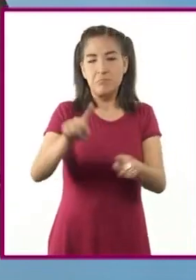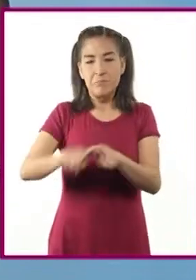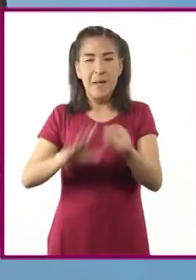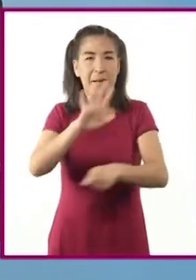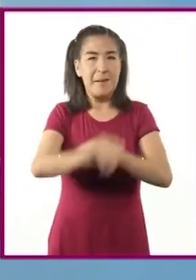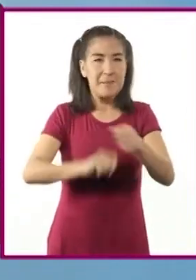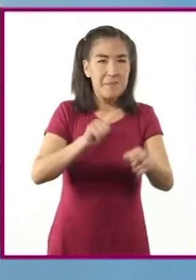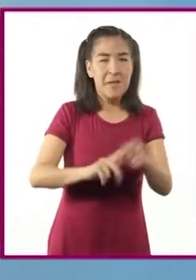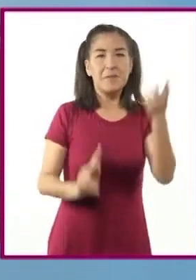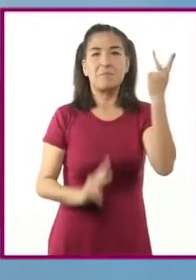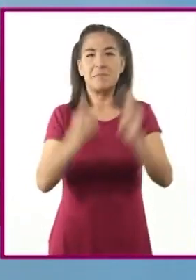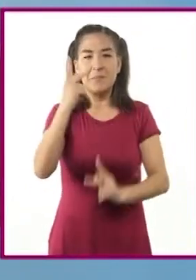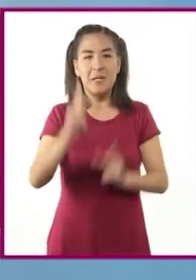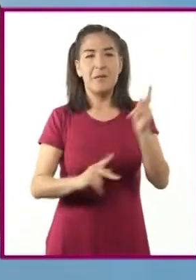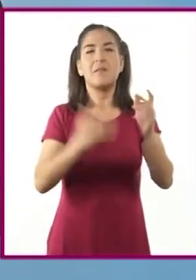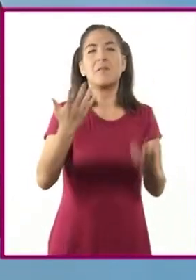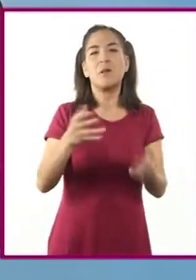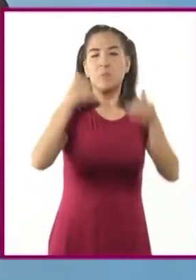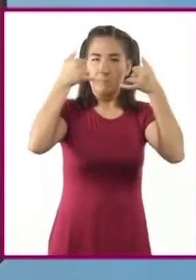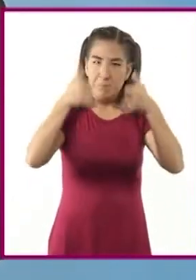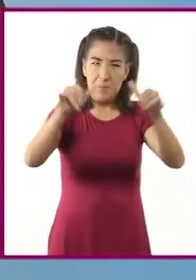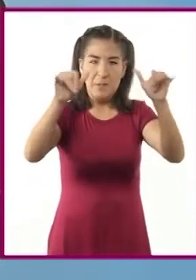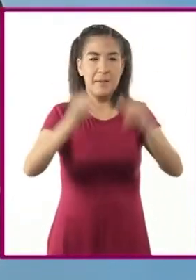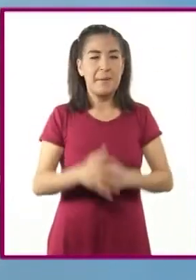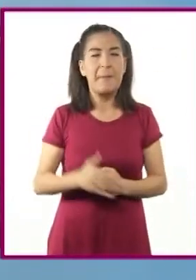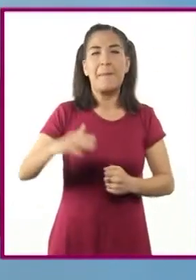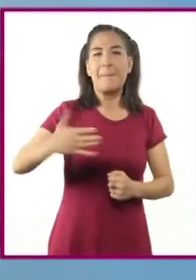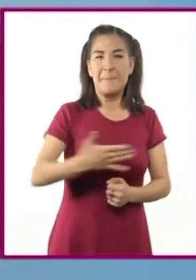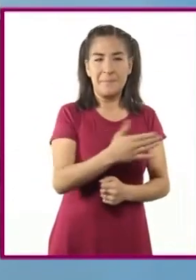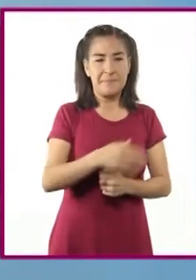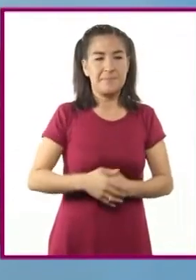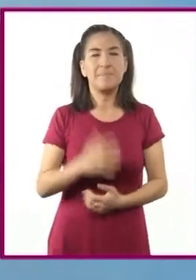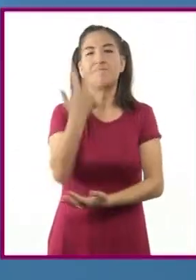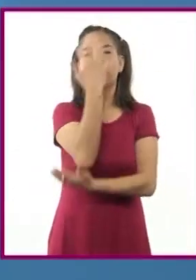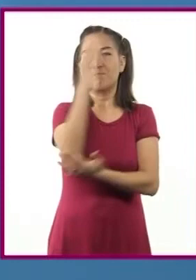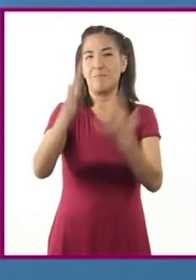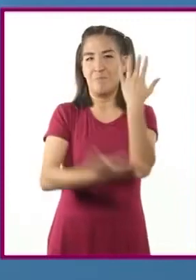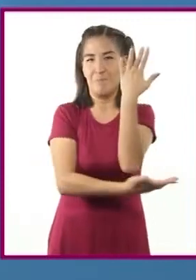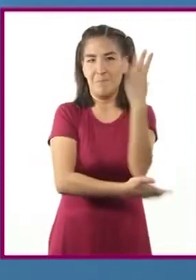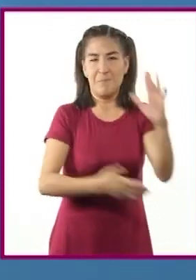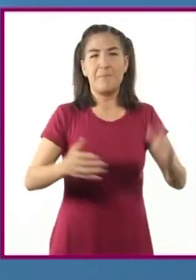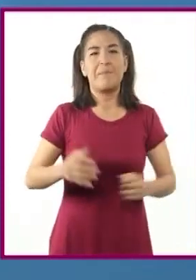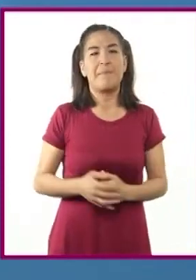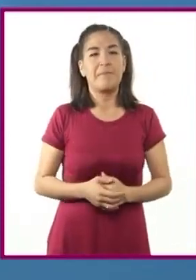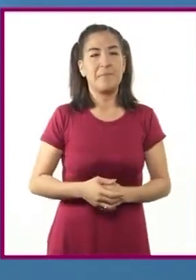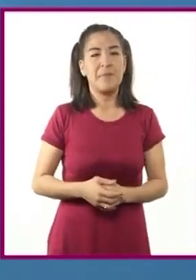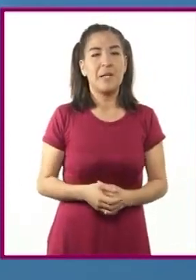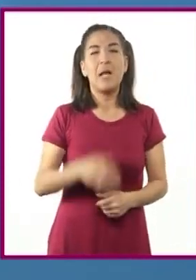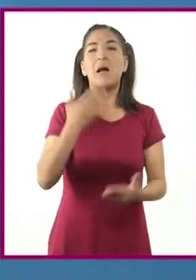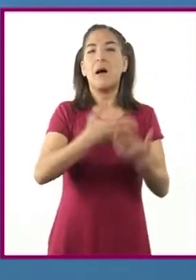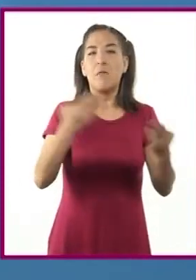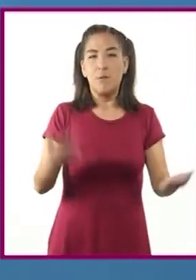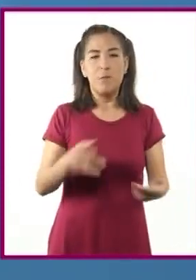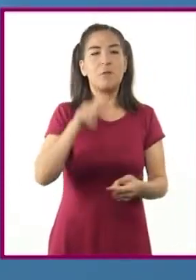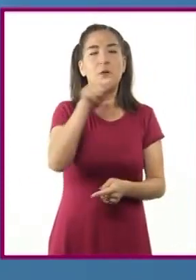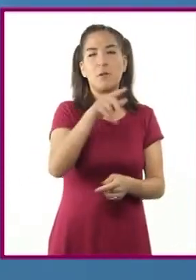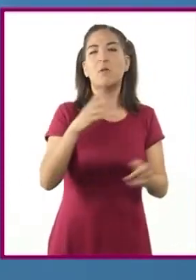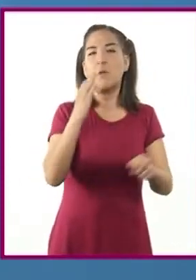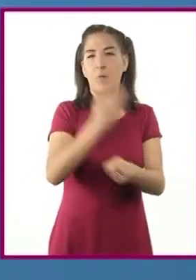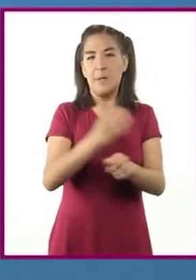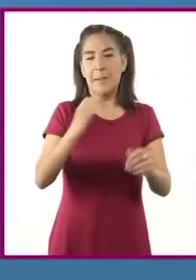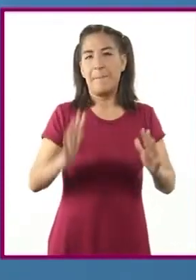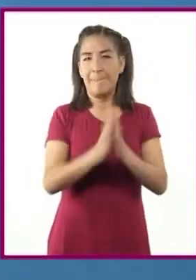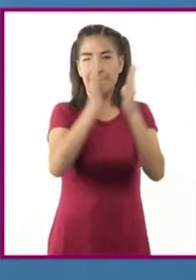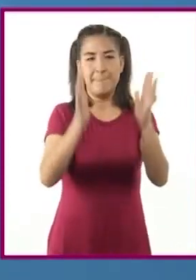naturales, como las actividades agropecuarias, pesqueras y forestales. Ahora contaremos con la